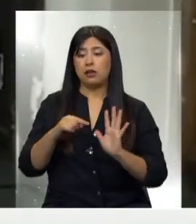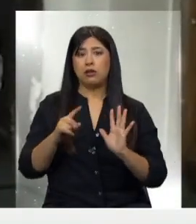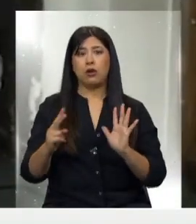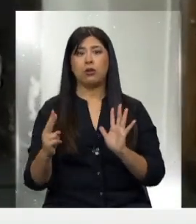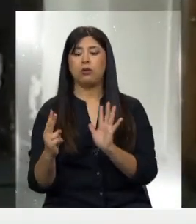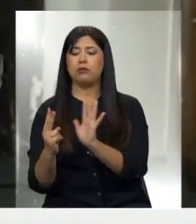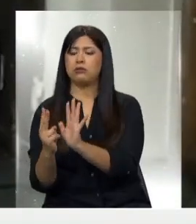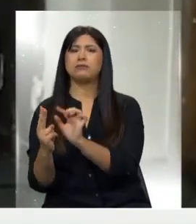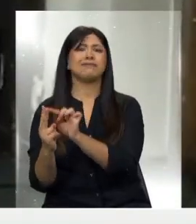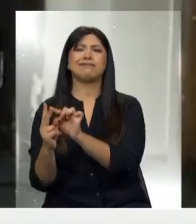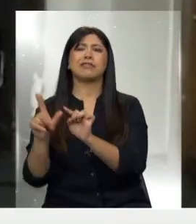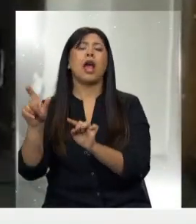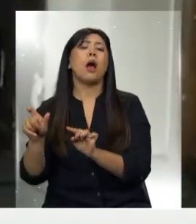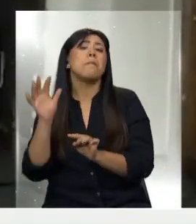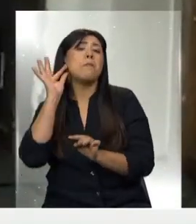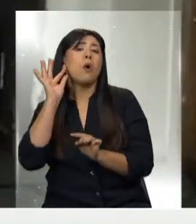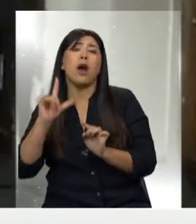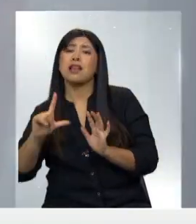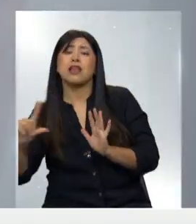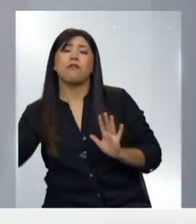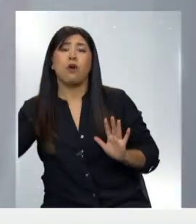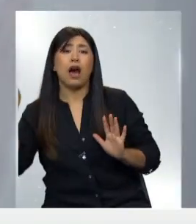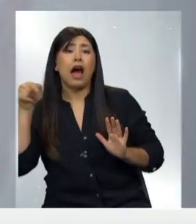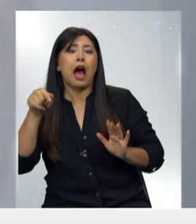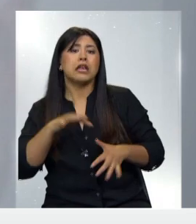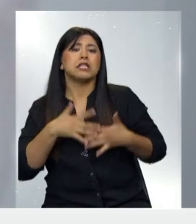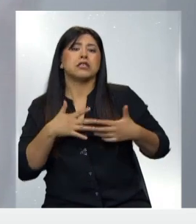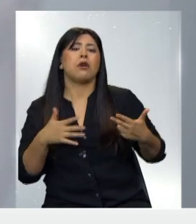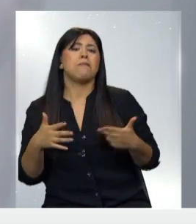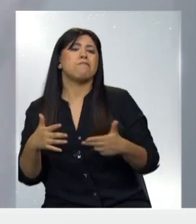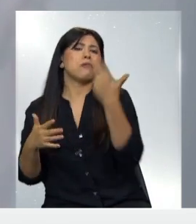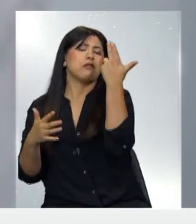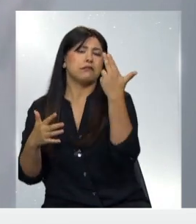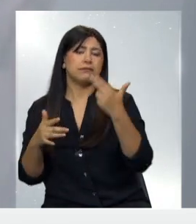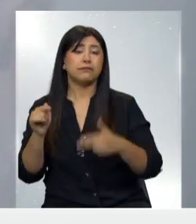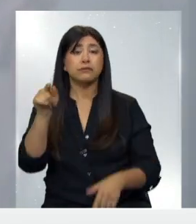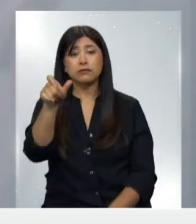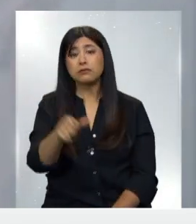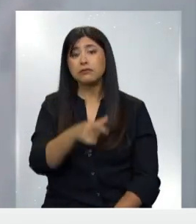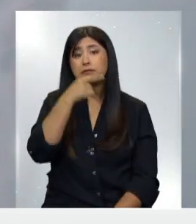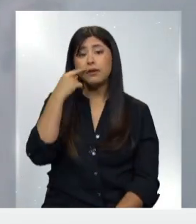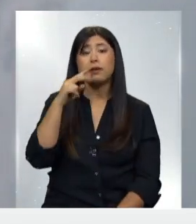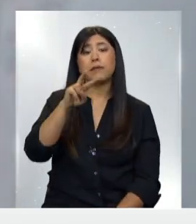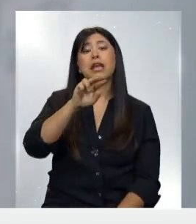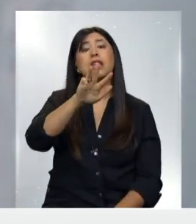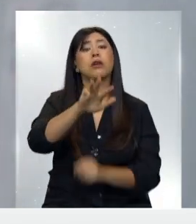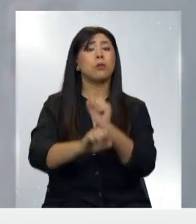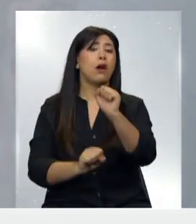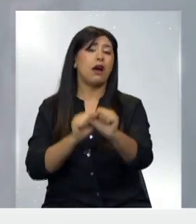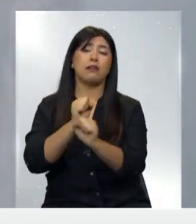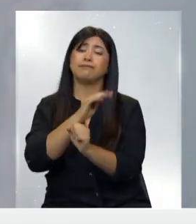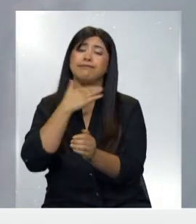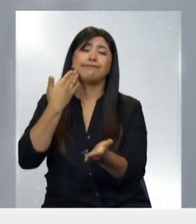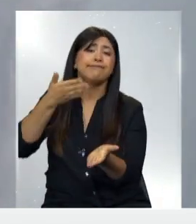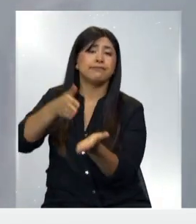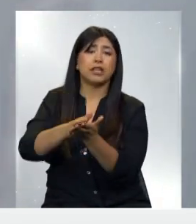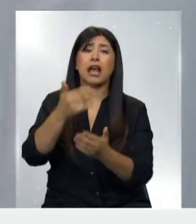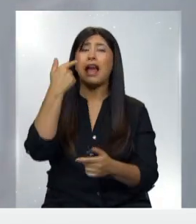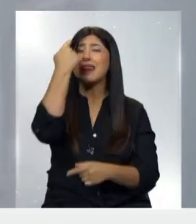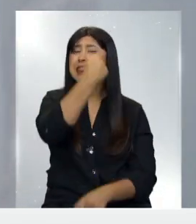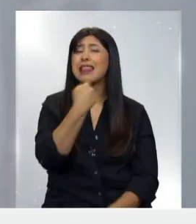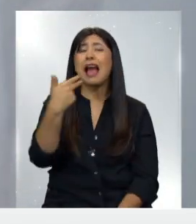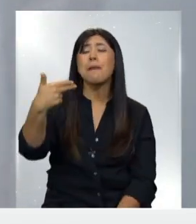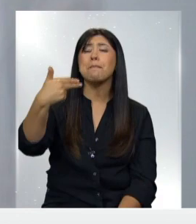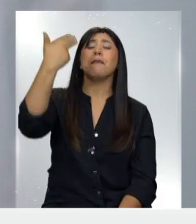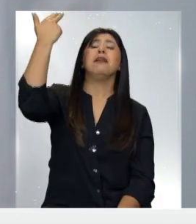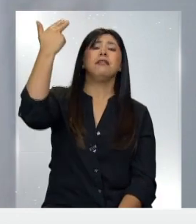lugar, quien sintió un disparo a la distancia. Lucas González, de 29 años, falleció en el lugar producto de un disparo en la cara. El